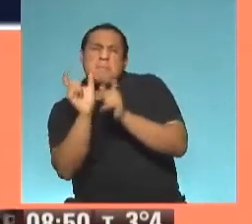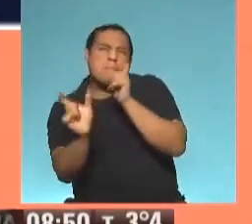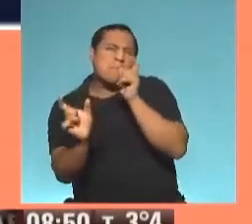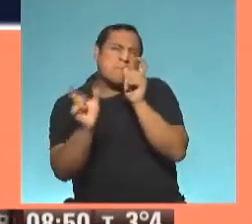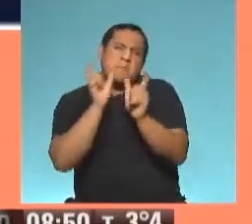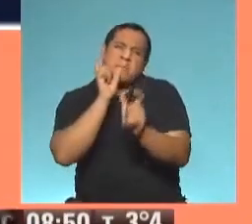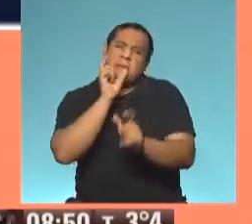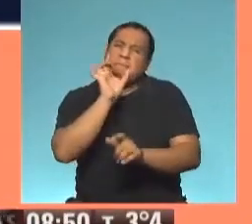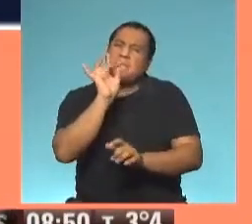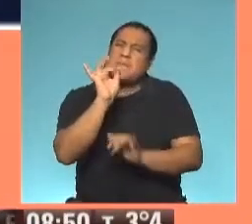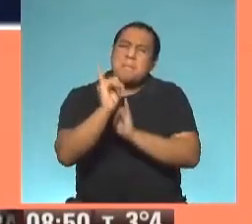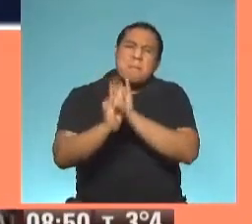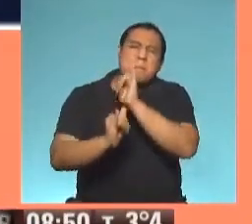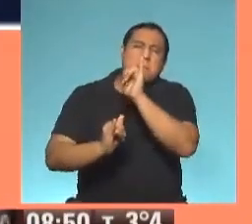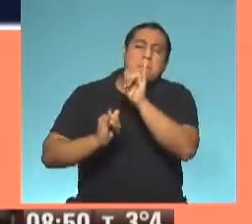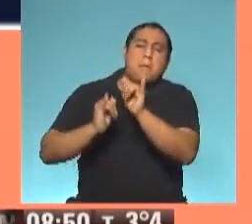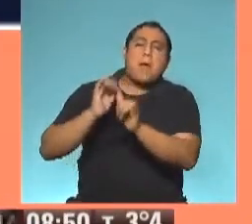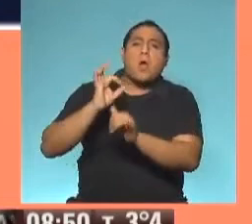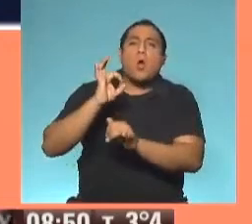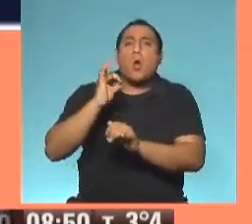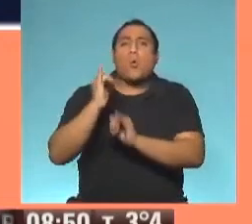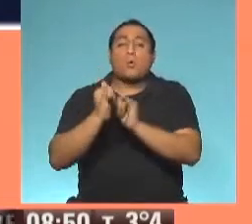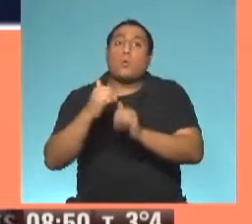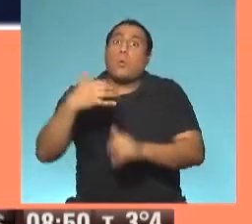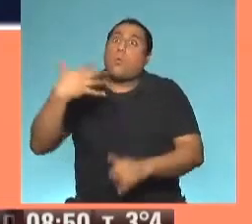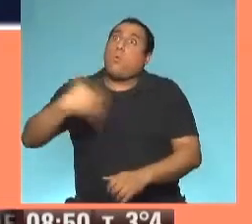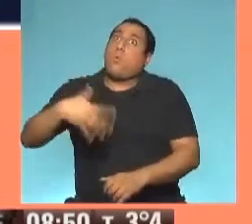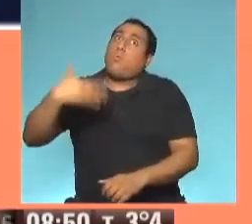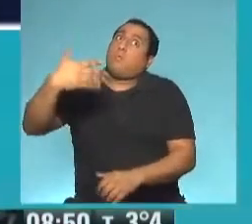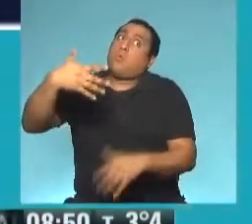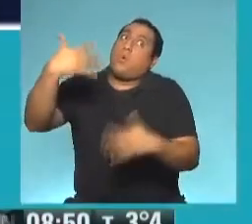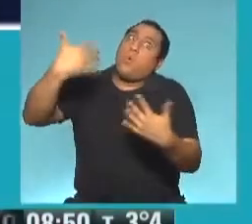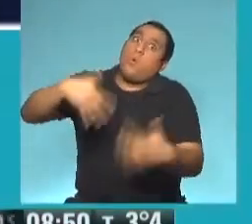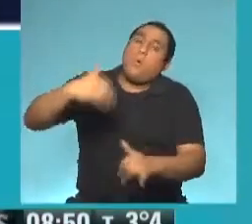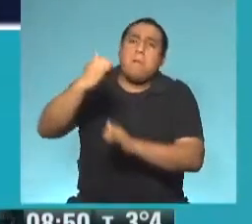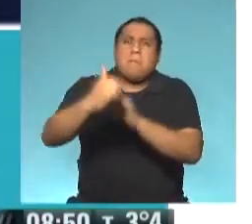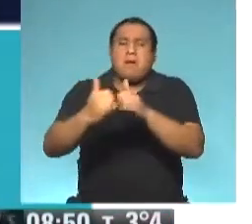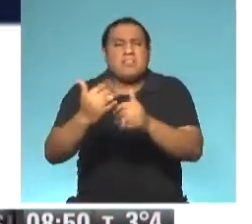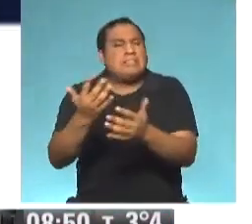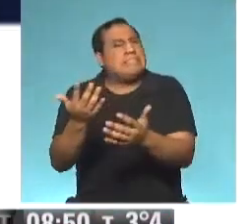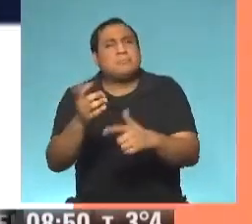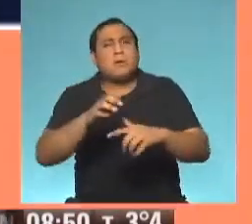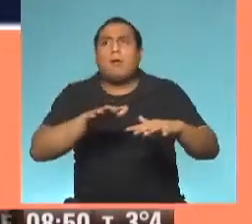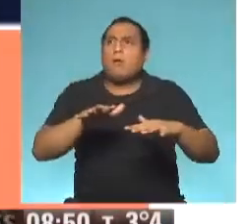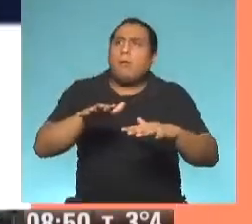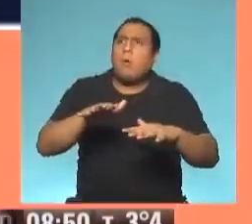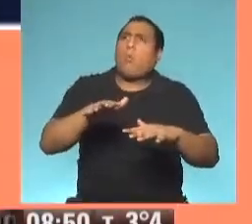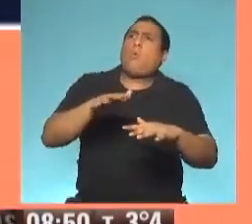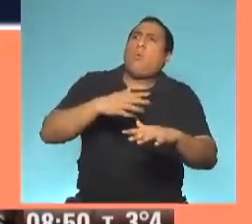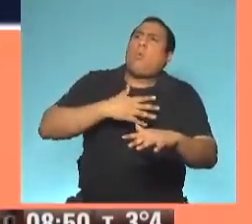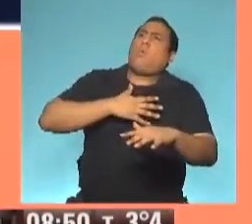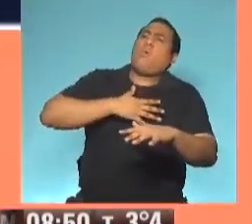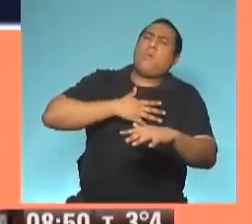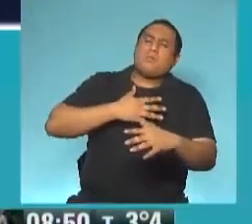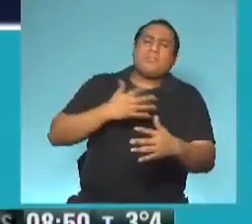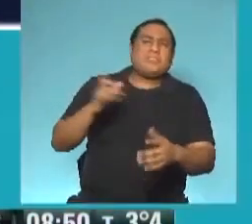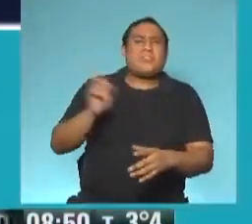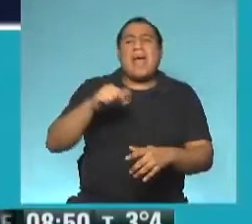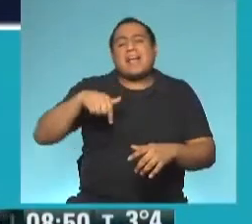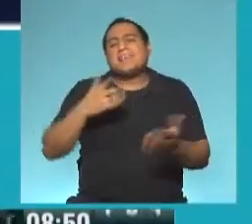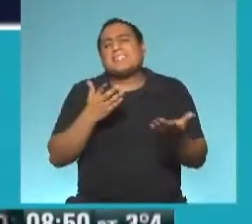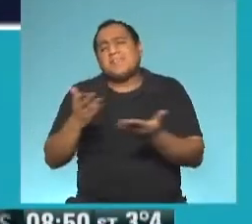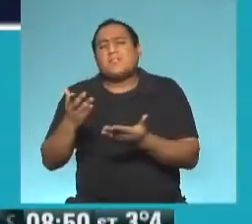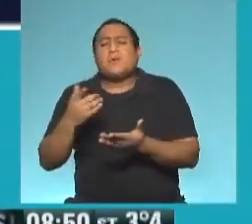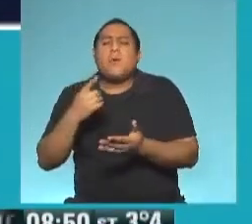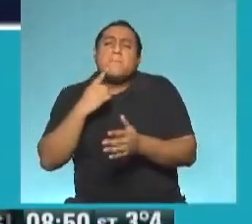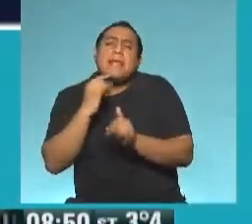pronósticos Por sombríos. favor, es muy importante tener en claro eso. A todos los profesionales de la salud, siempre en este espacio que es de servicio, intentamos eso,